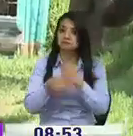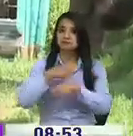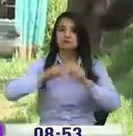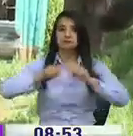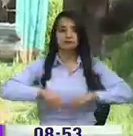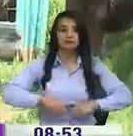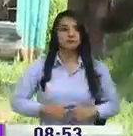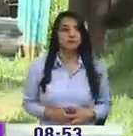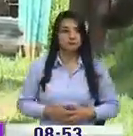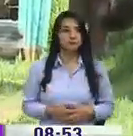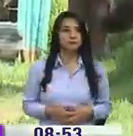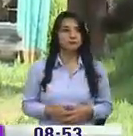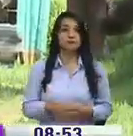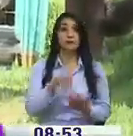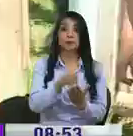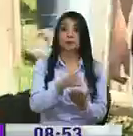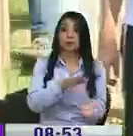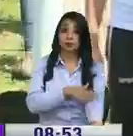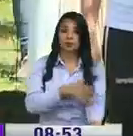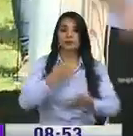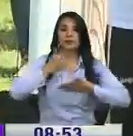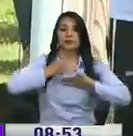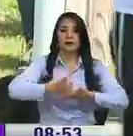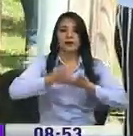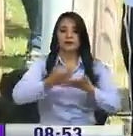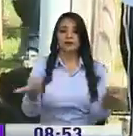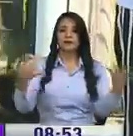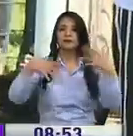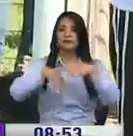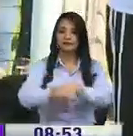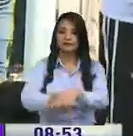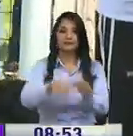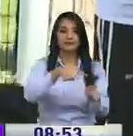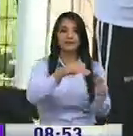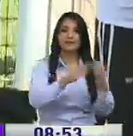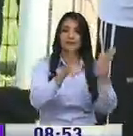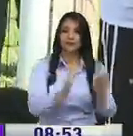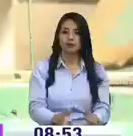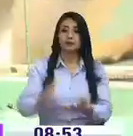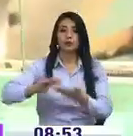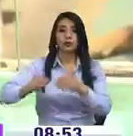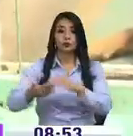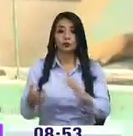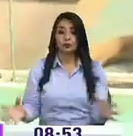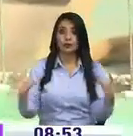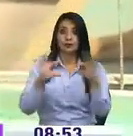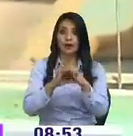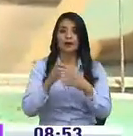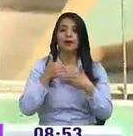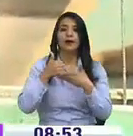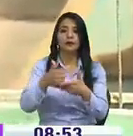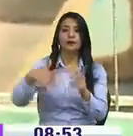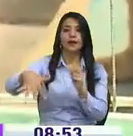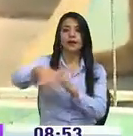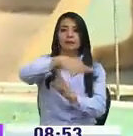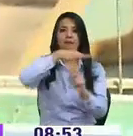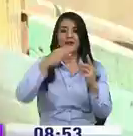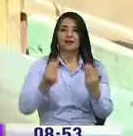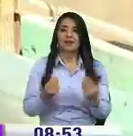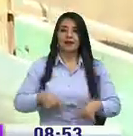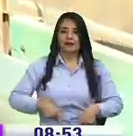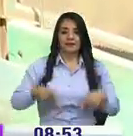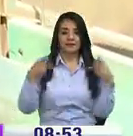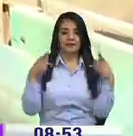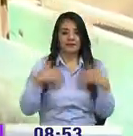Estos proyectos, además de permitir una vinculación entre estudiantes y comunidad, ayudan al mejoramiento de la calidad de vida de